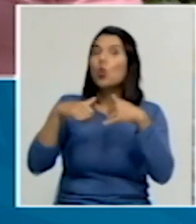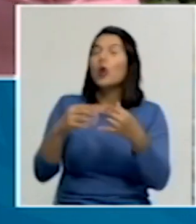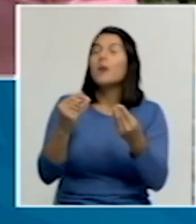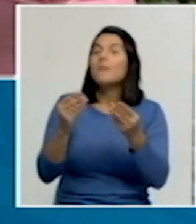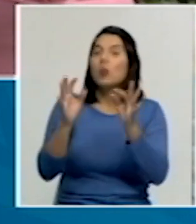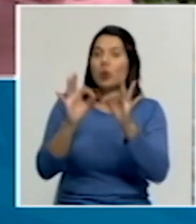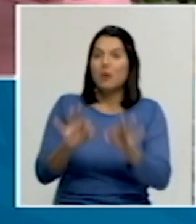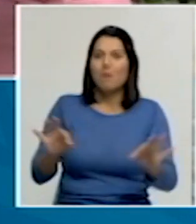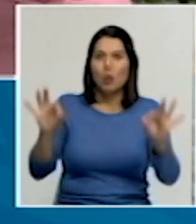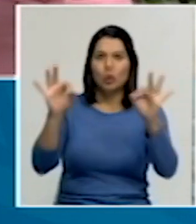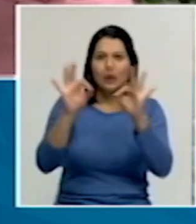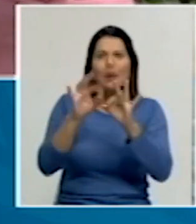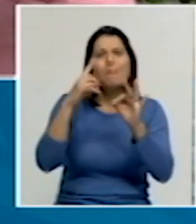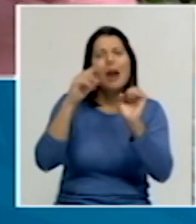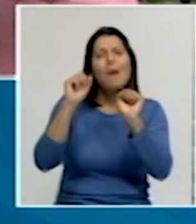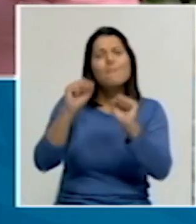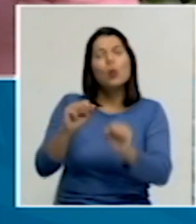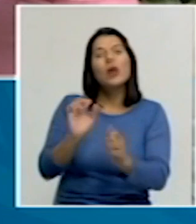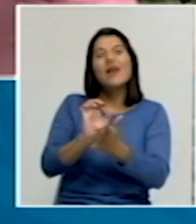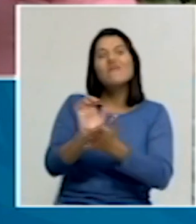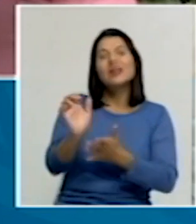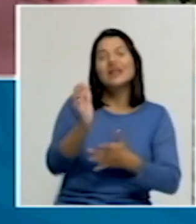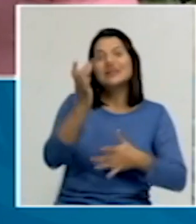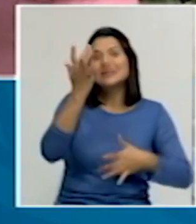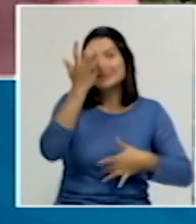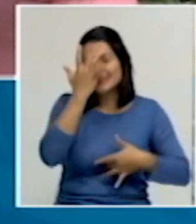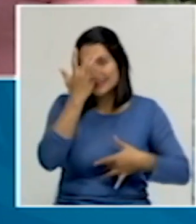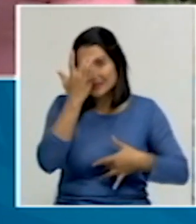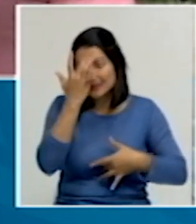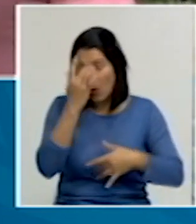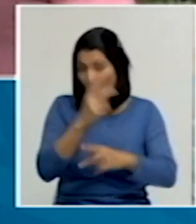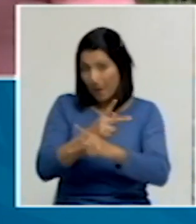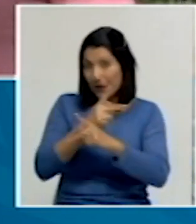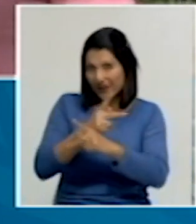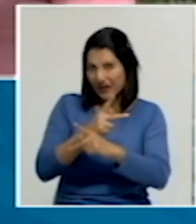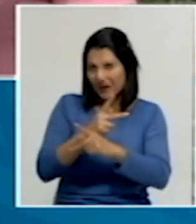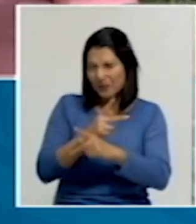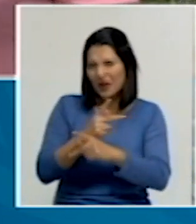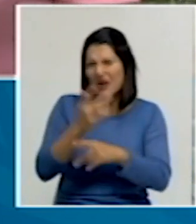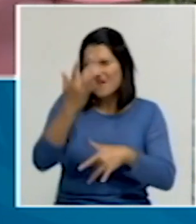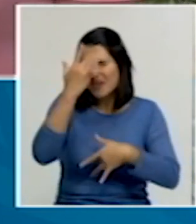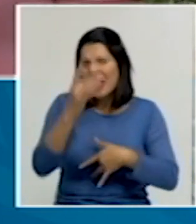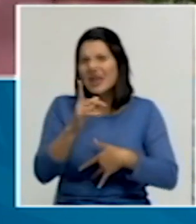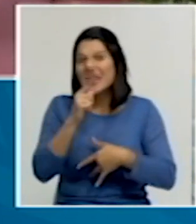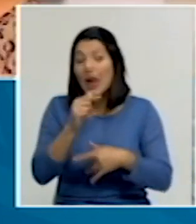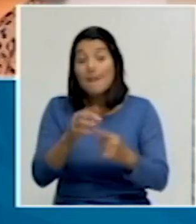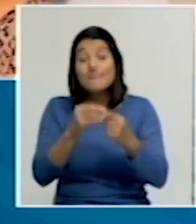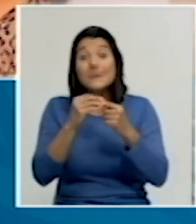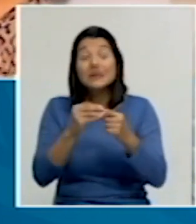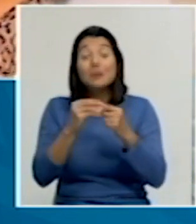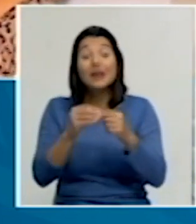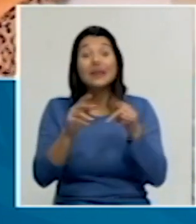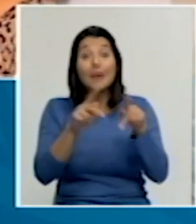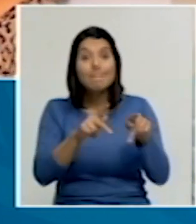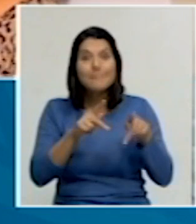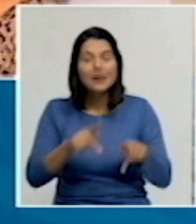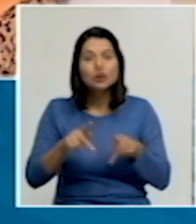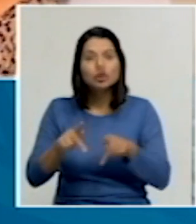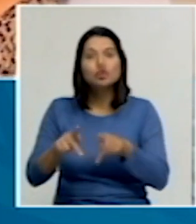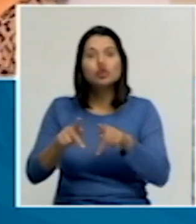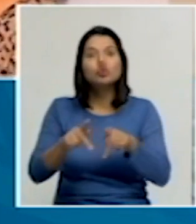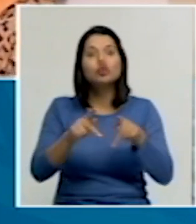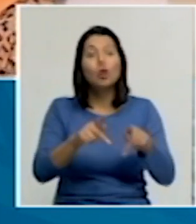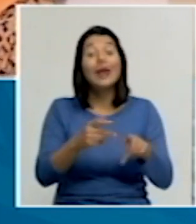fundamental para prevenir el contagio, especialmente de las personas que son infectantes a